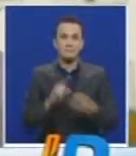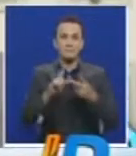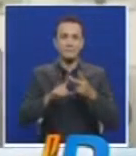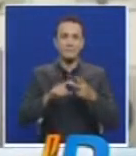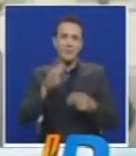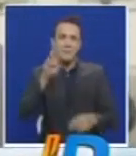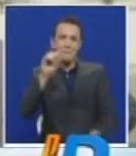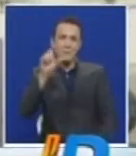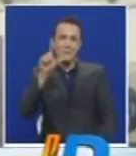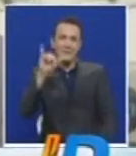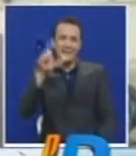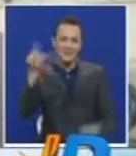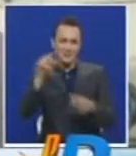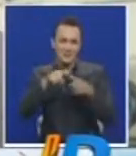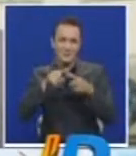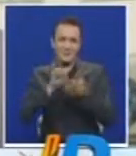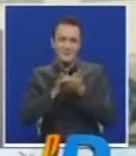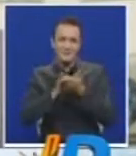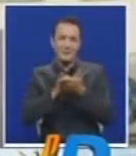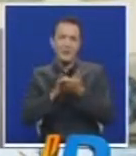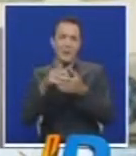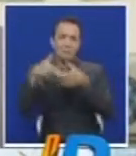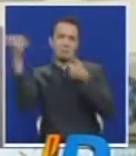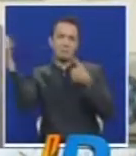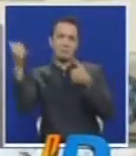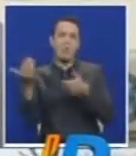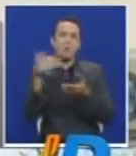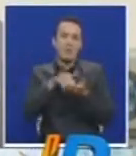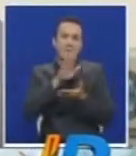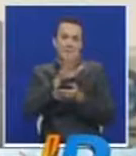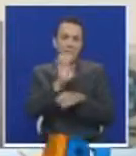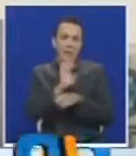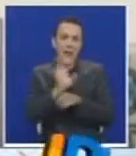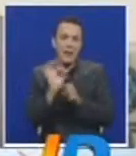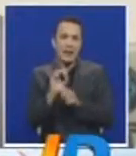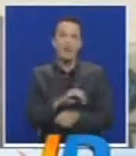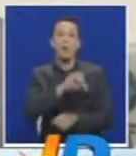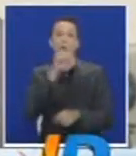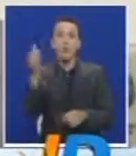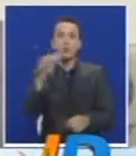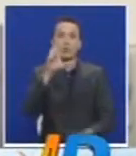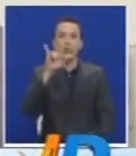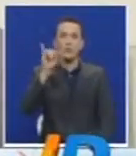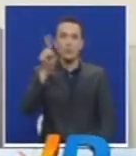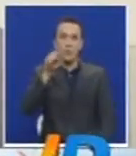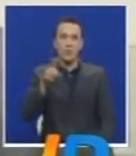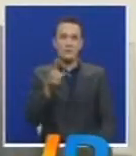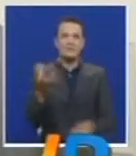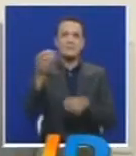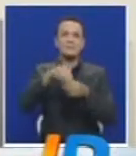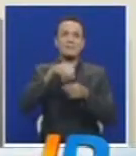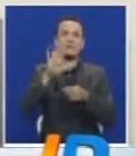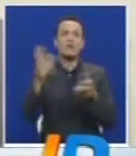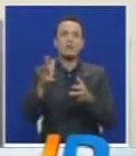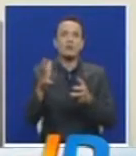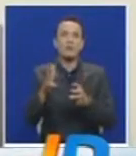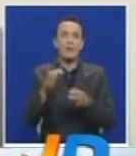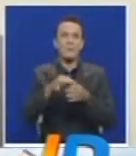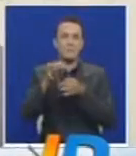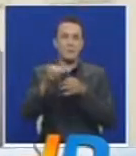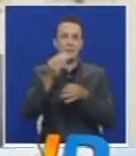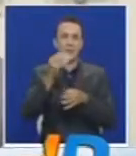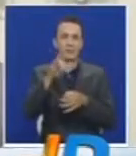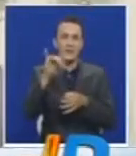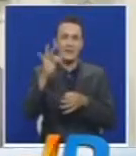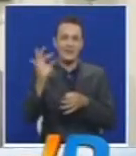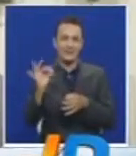no regresó a la selección de Ecuador, coincidió con que Luis Fernando Suárez estaba aquí en la ciudad de Quito dirigiendo al